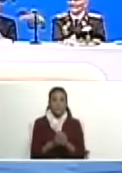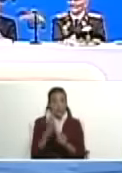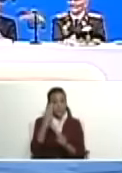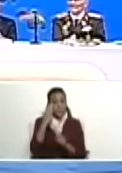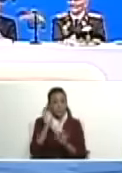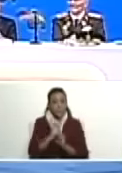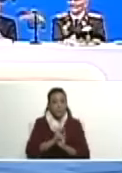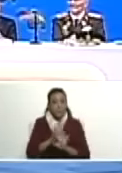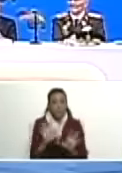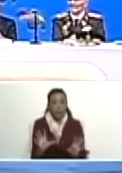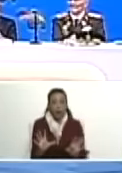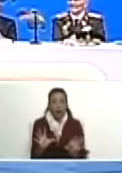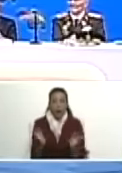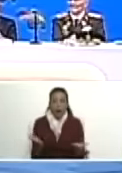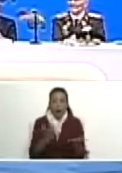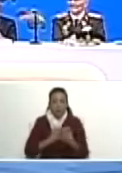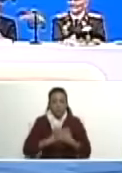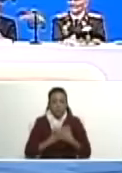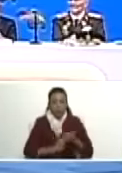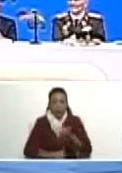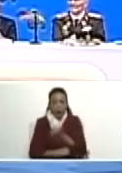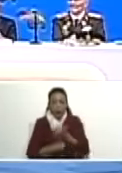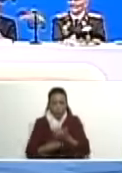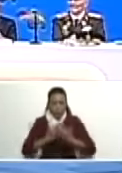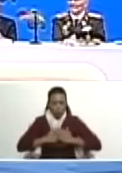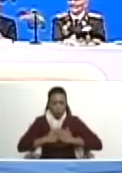entregar nuestro aporte